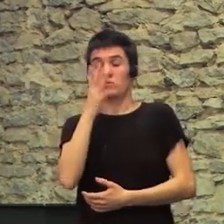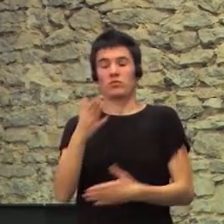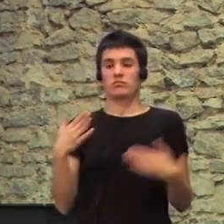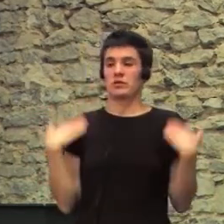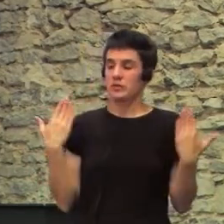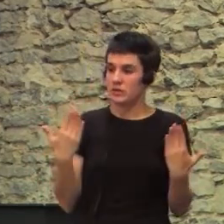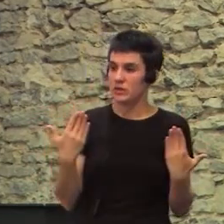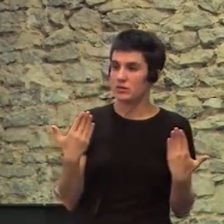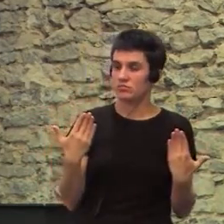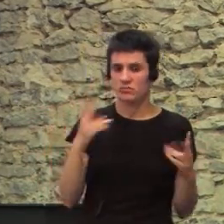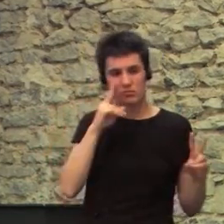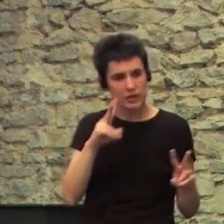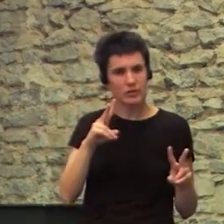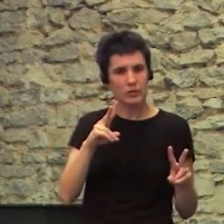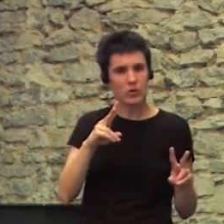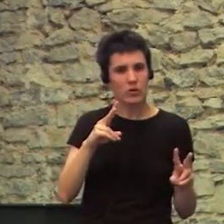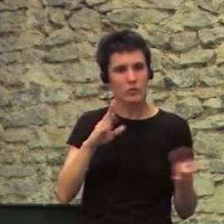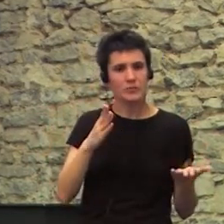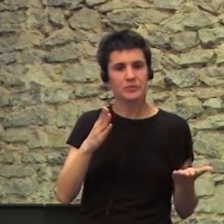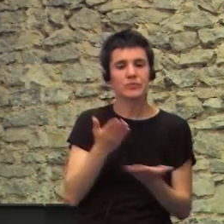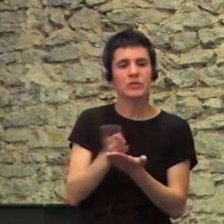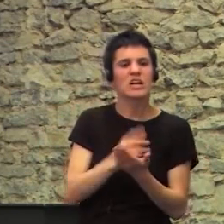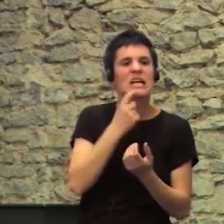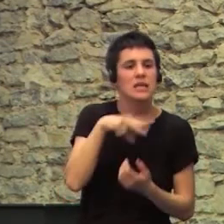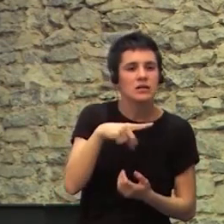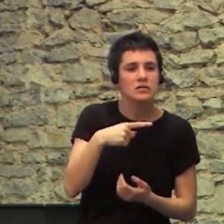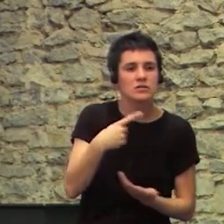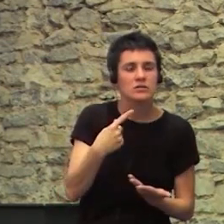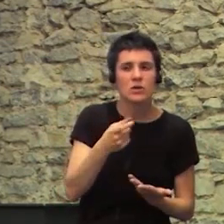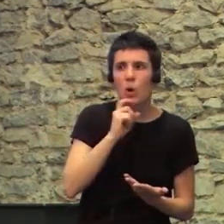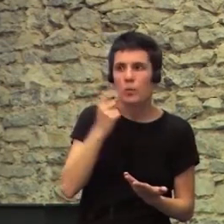repente para ver qué personas son intersexuales, ¿en qué te basas?